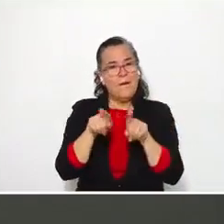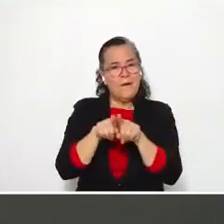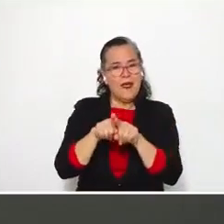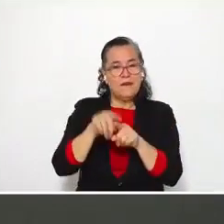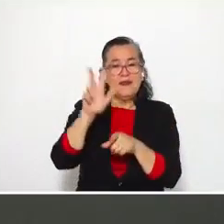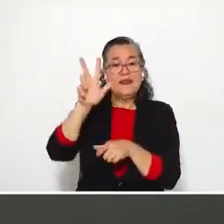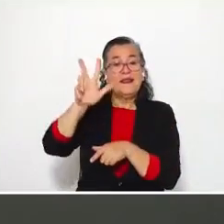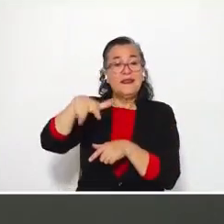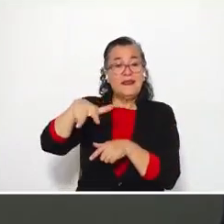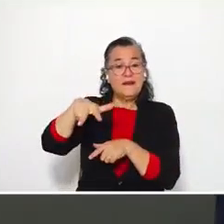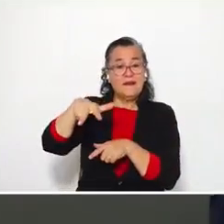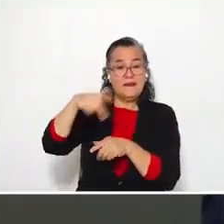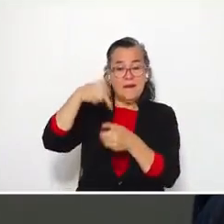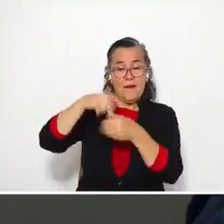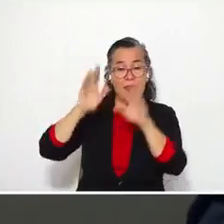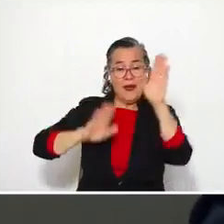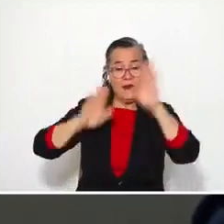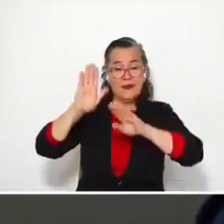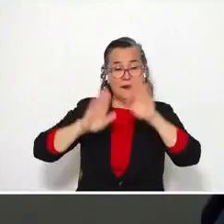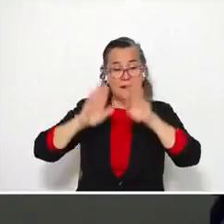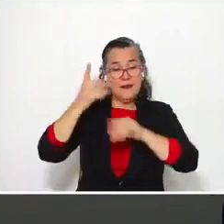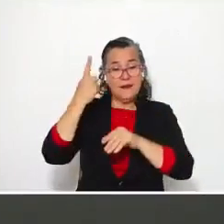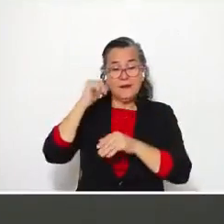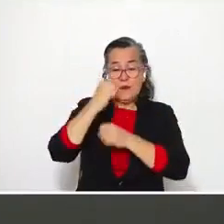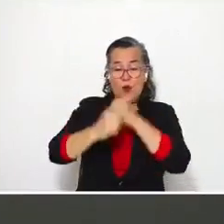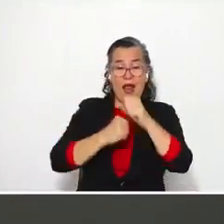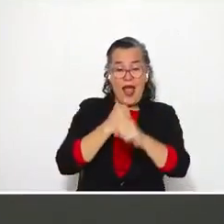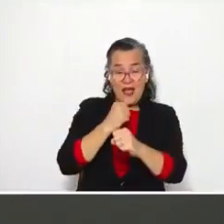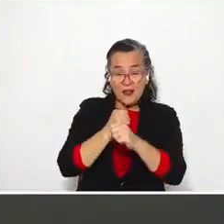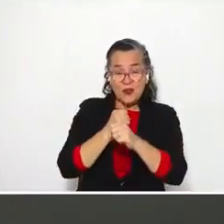de 3.000 participantes por año,